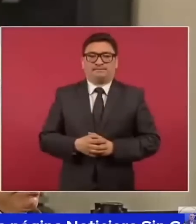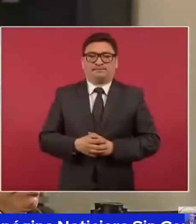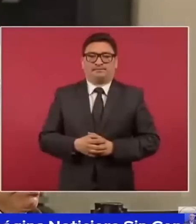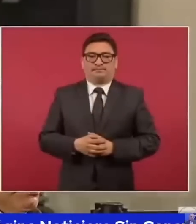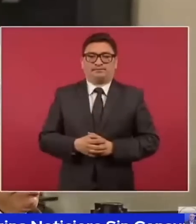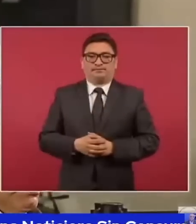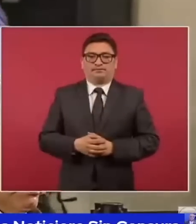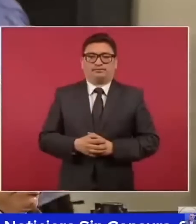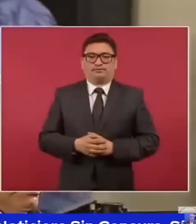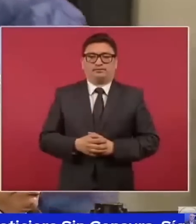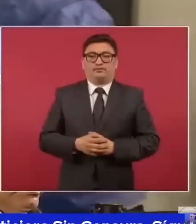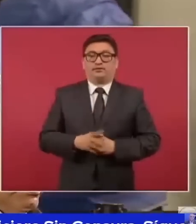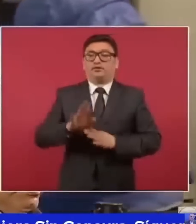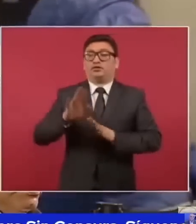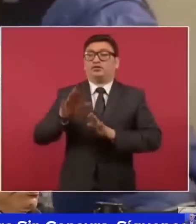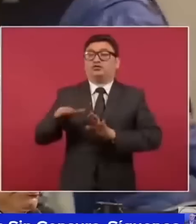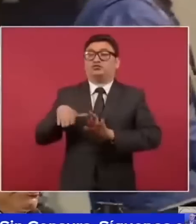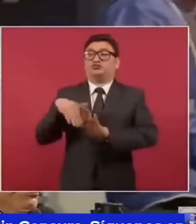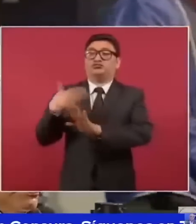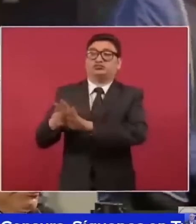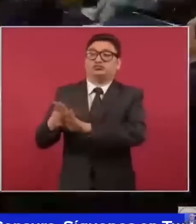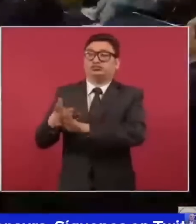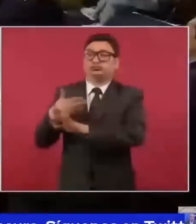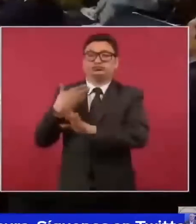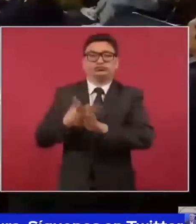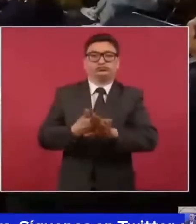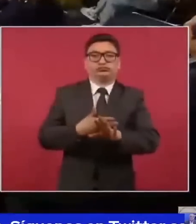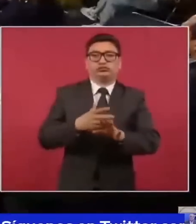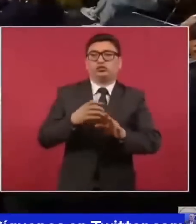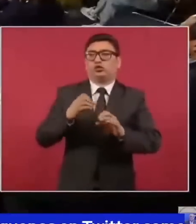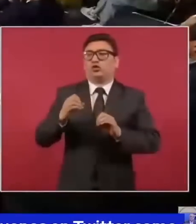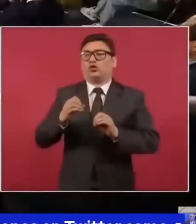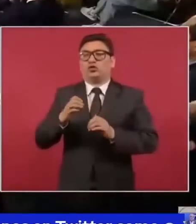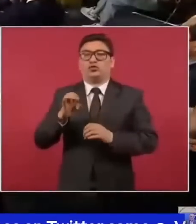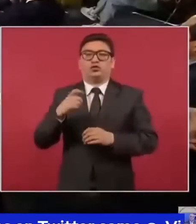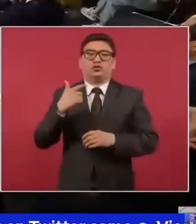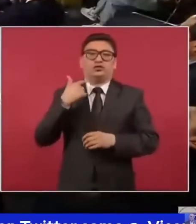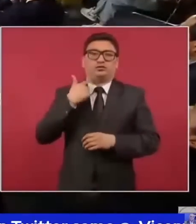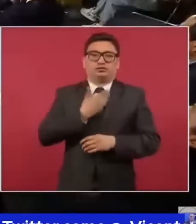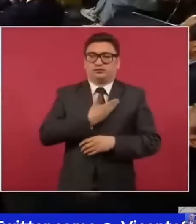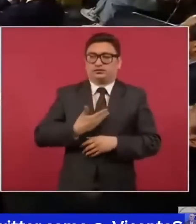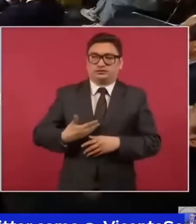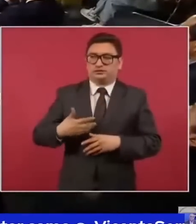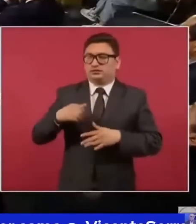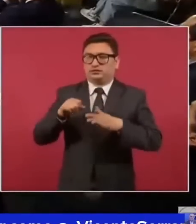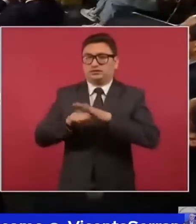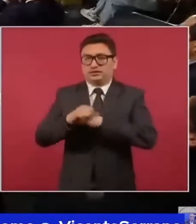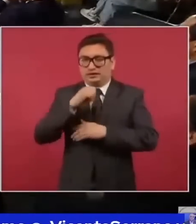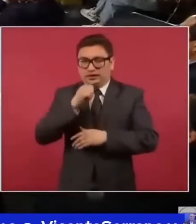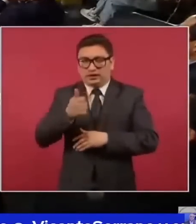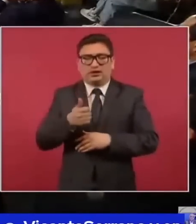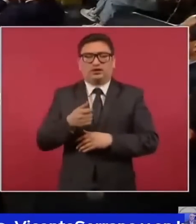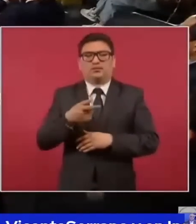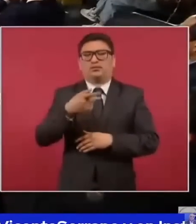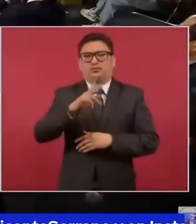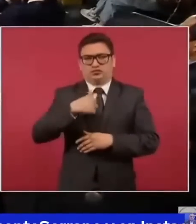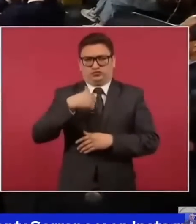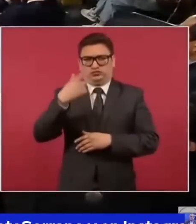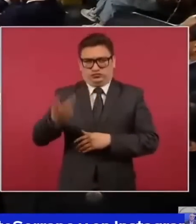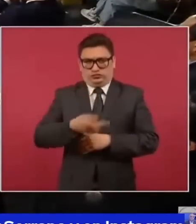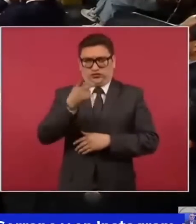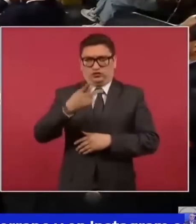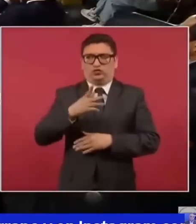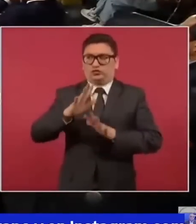no va a perseguir, que no va a enjuiciar a los expresidentes. Pero yo le pregunto, presidente, con todo lo que nos